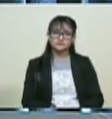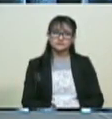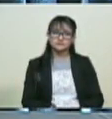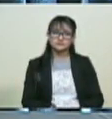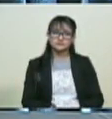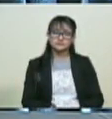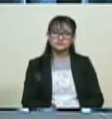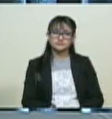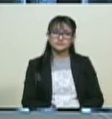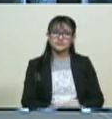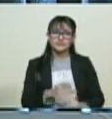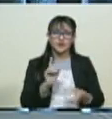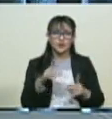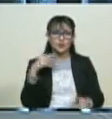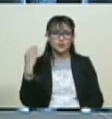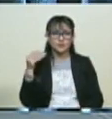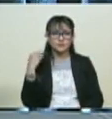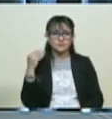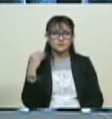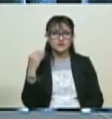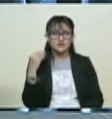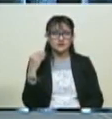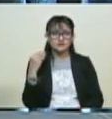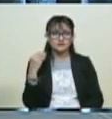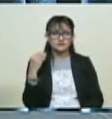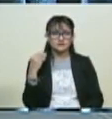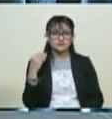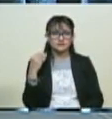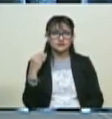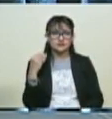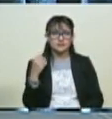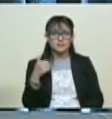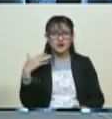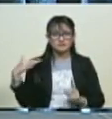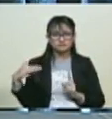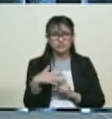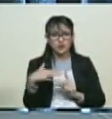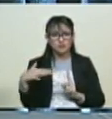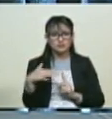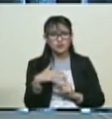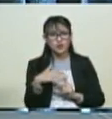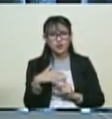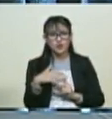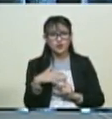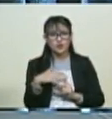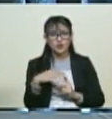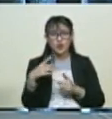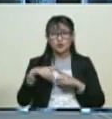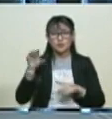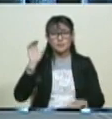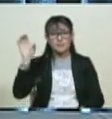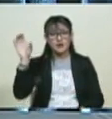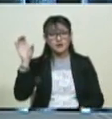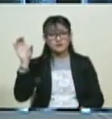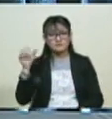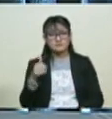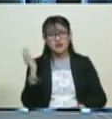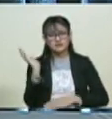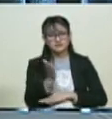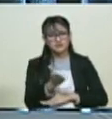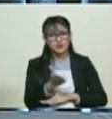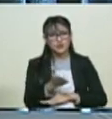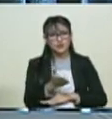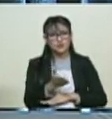hay quienes creen que mientras más agresiones se consigan del exterior mientras más sanciones